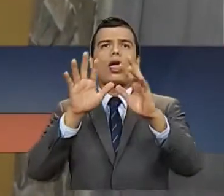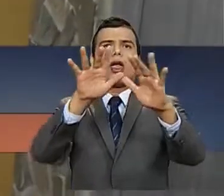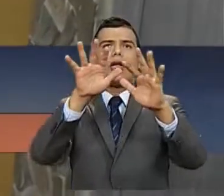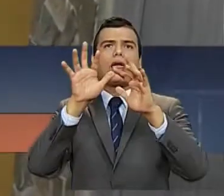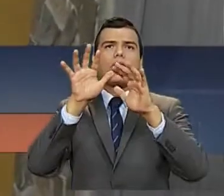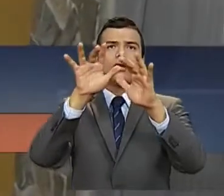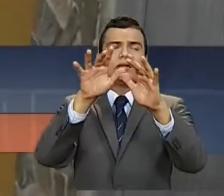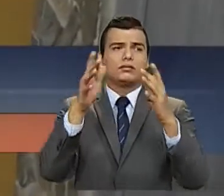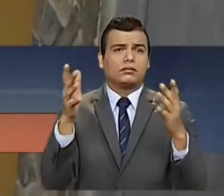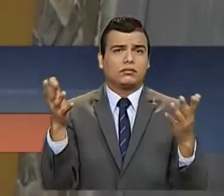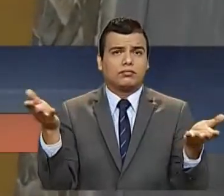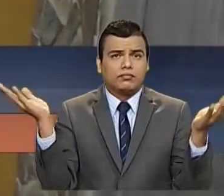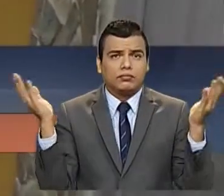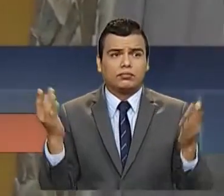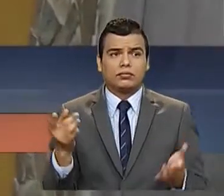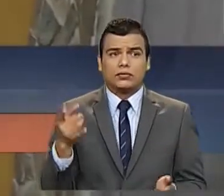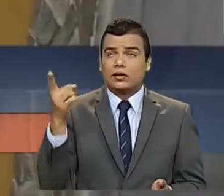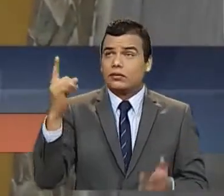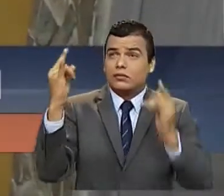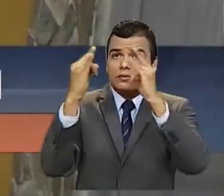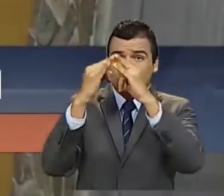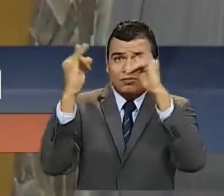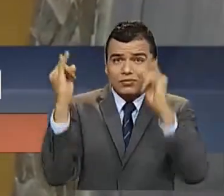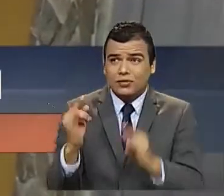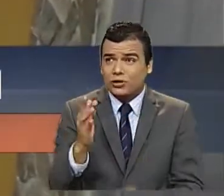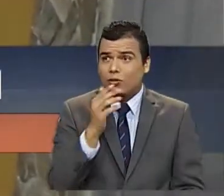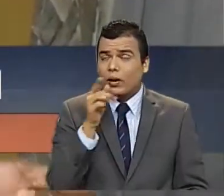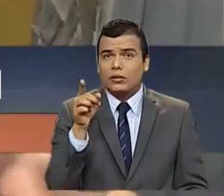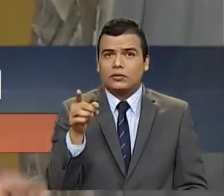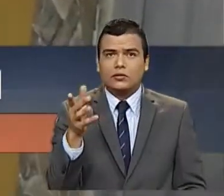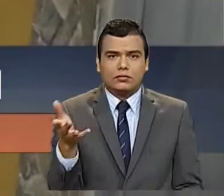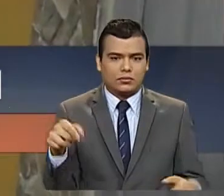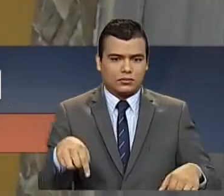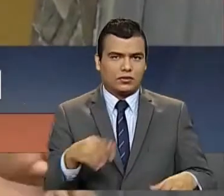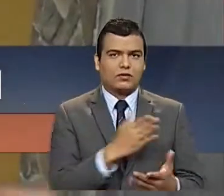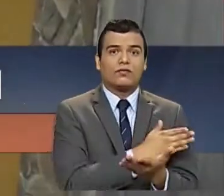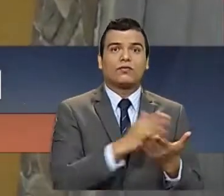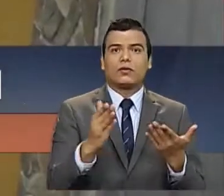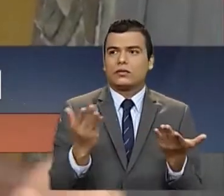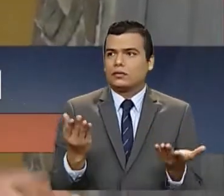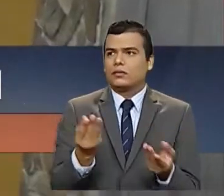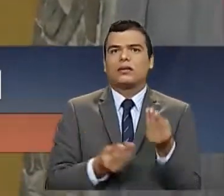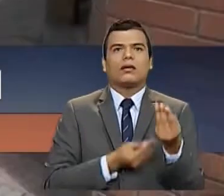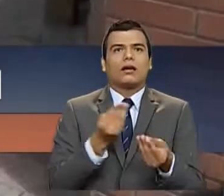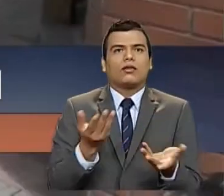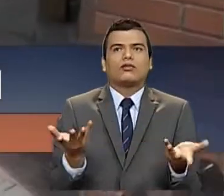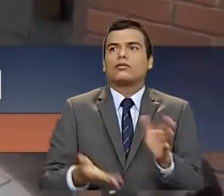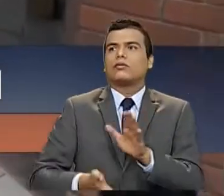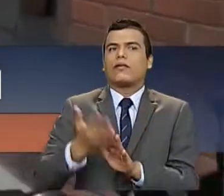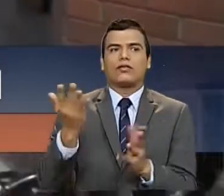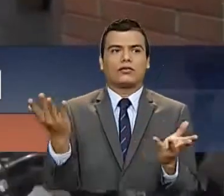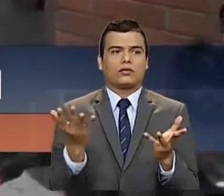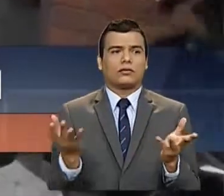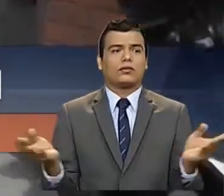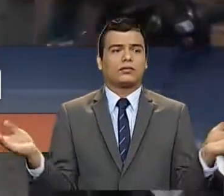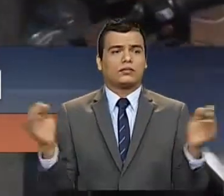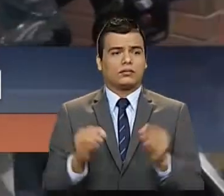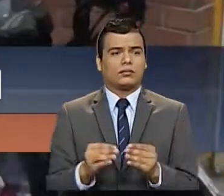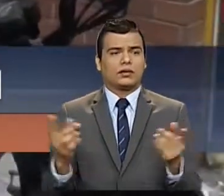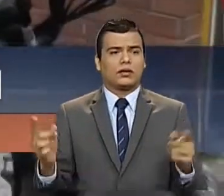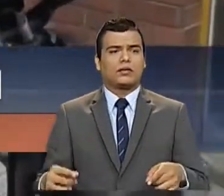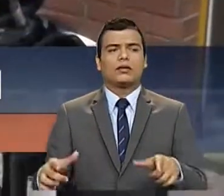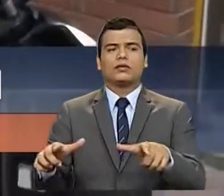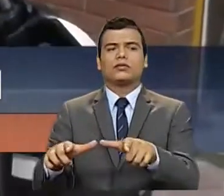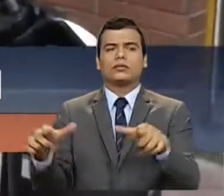resto, durante no hagan la central de abasto, no hay forma de sacar a la gente acá, porque ¿qué hacemos? Nosotros nos sacan de aquí, ¿qué vamos a hacer? Otro de los obstáculos que diariamente